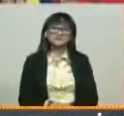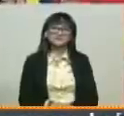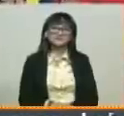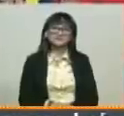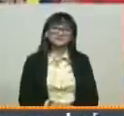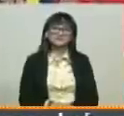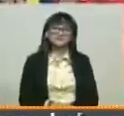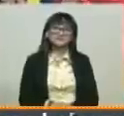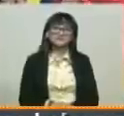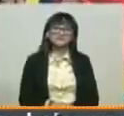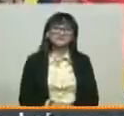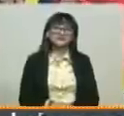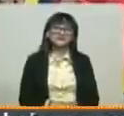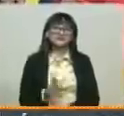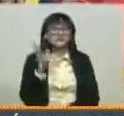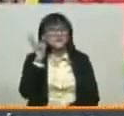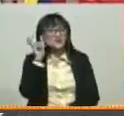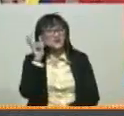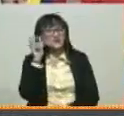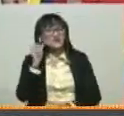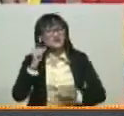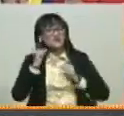Rugido de tigresa.